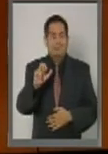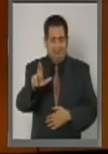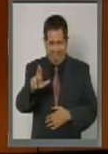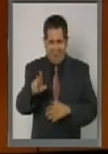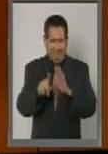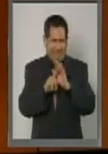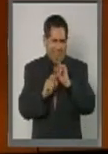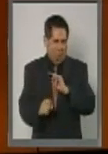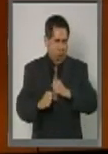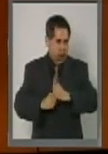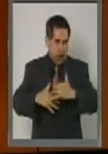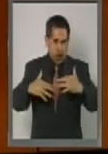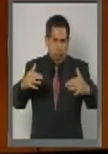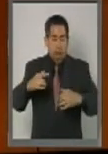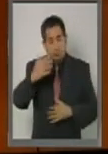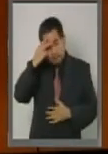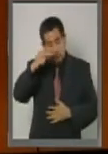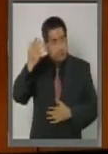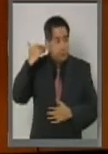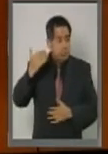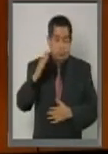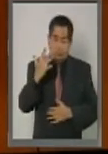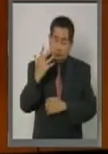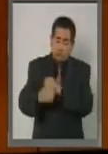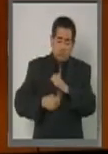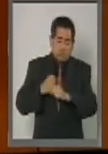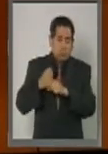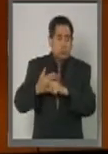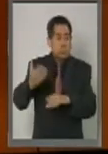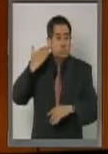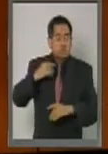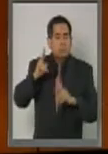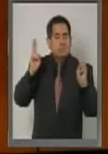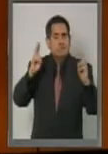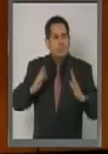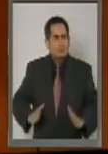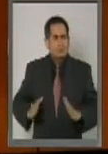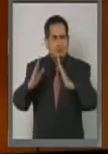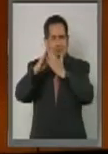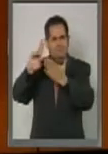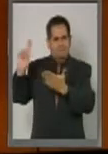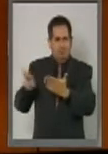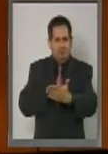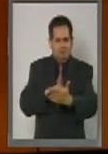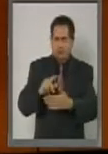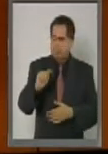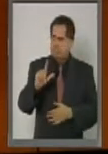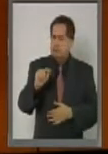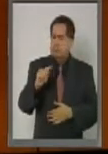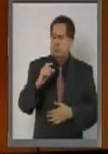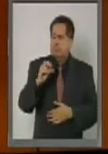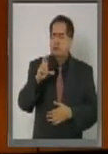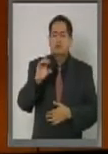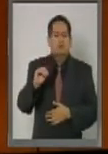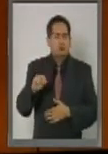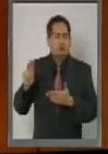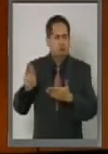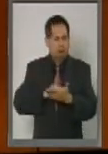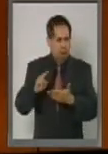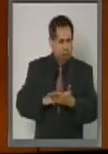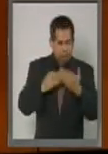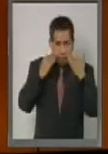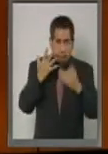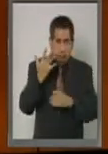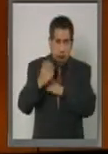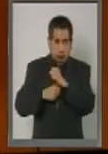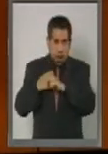México fue sede del 50 aniversario de la firma del Tratado de Tlatelolco y apenas hace unos días tuve el privilegio y el honor